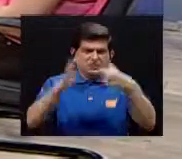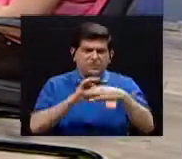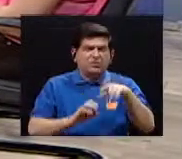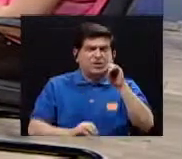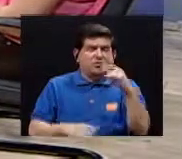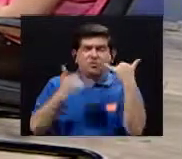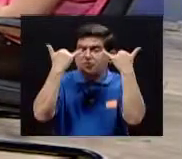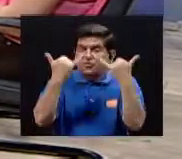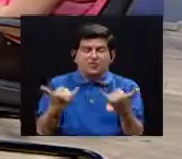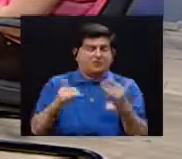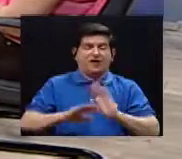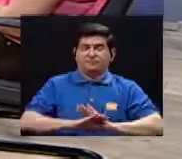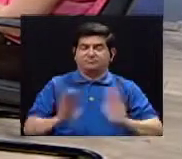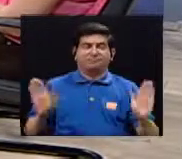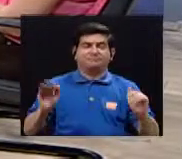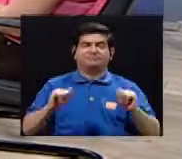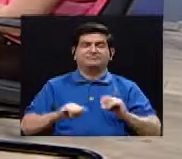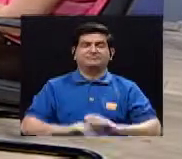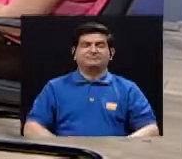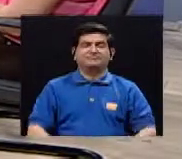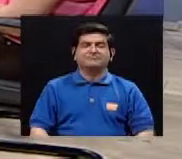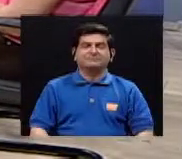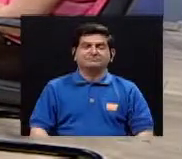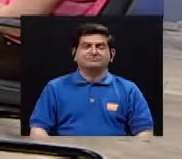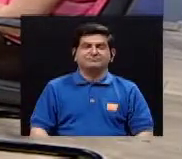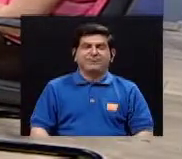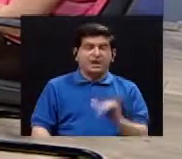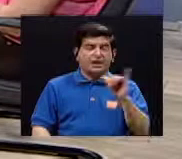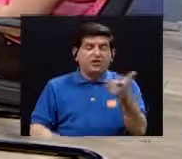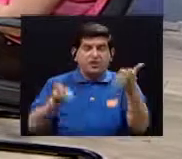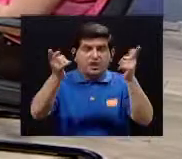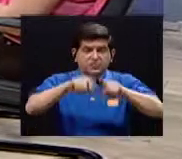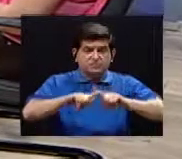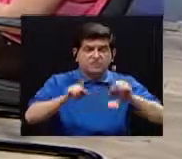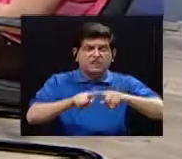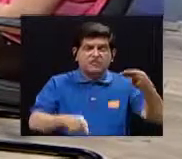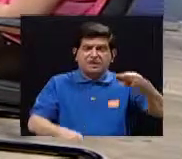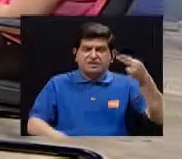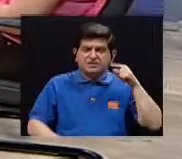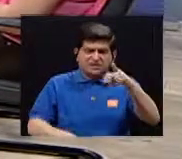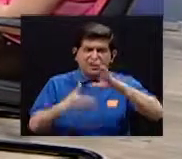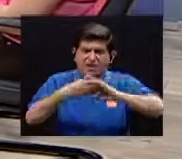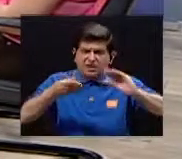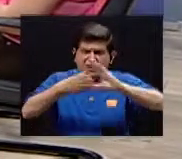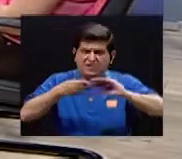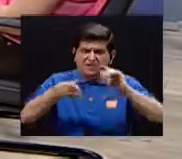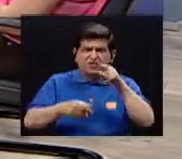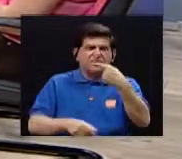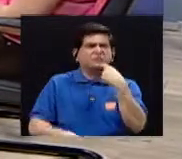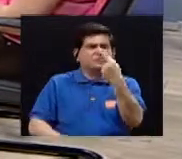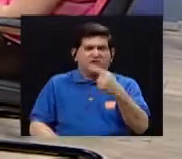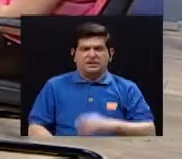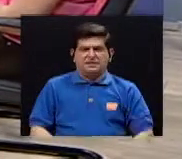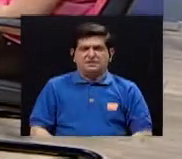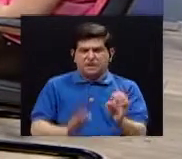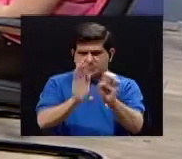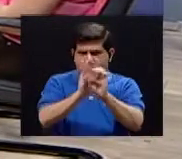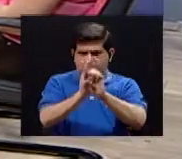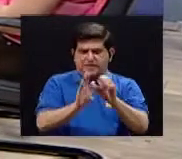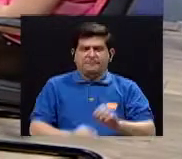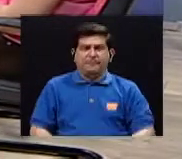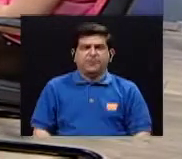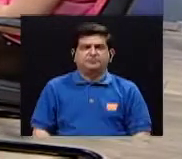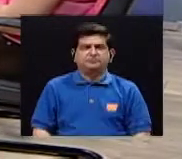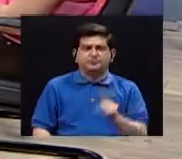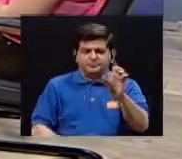casarse con una común y ya está es entonces igual pasa con ciertas historias que ellos cuentan a usted dice